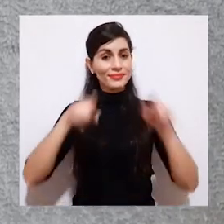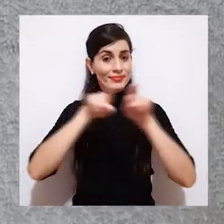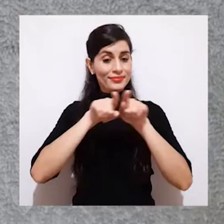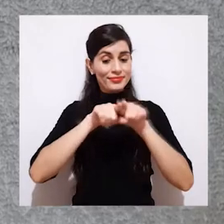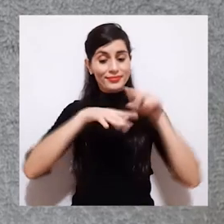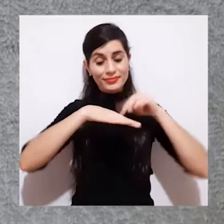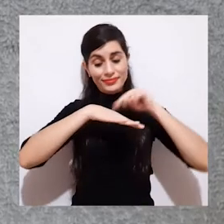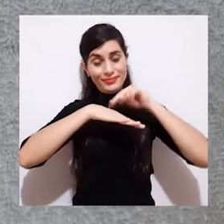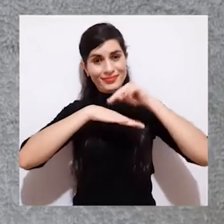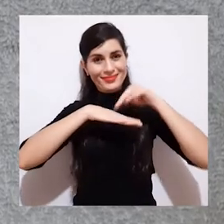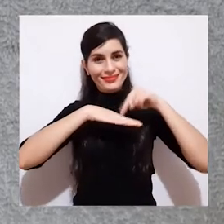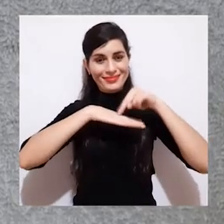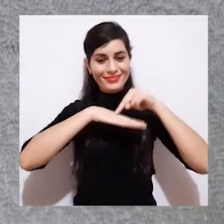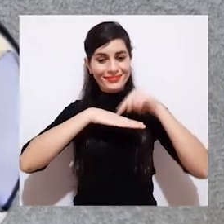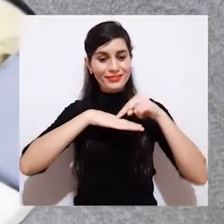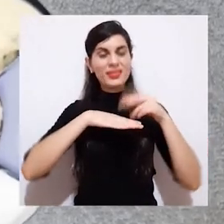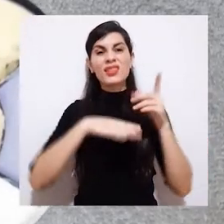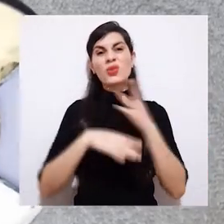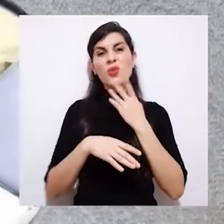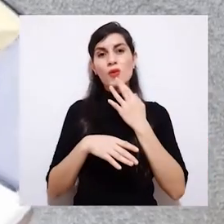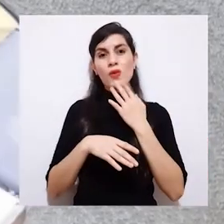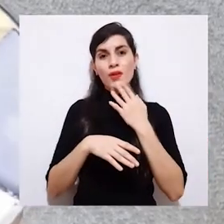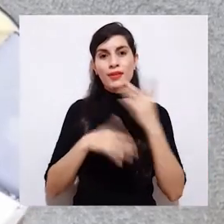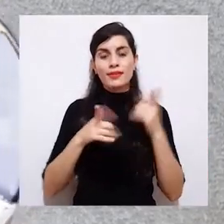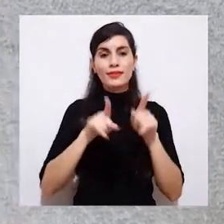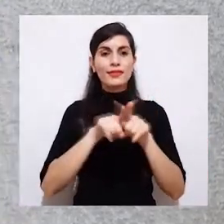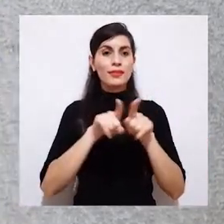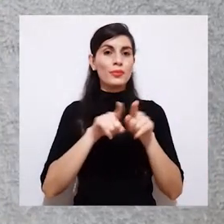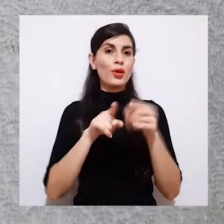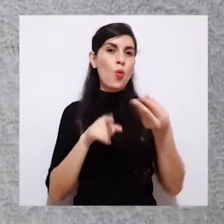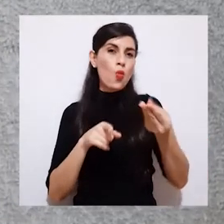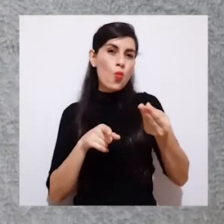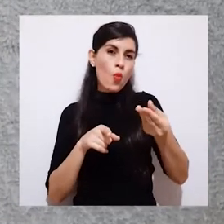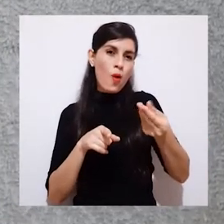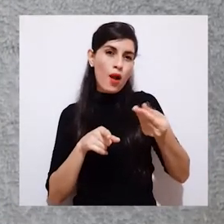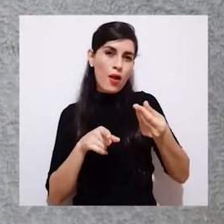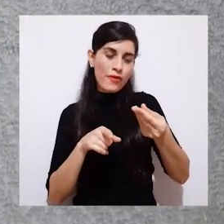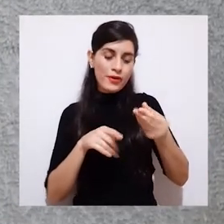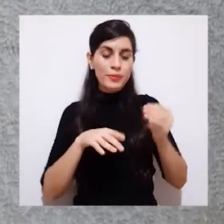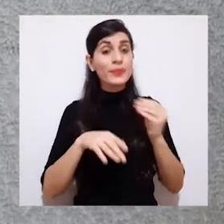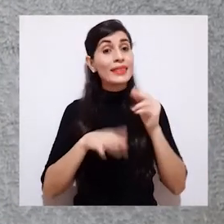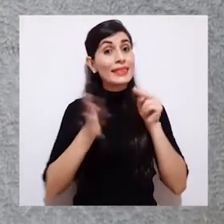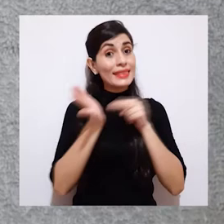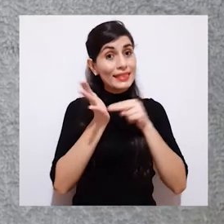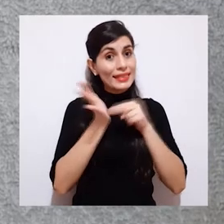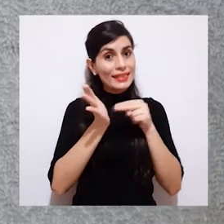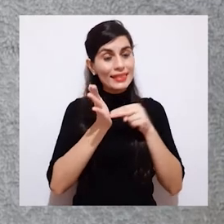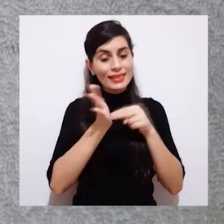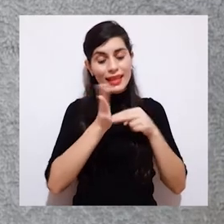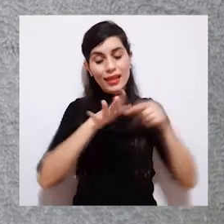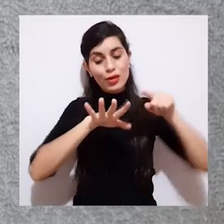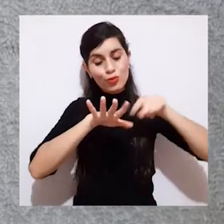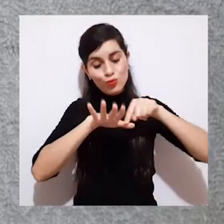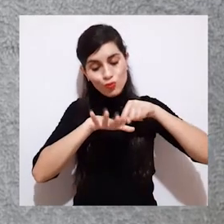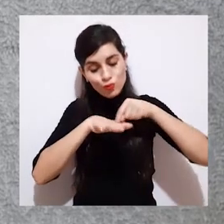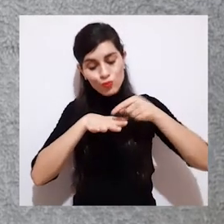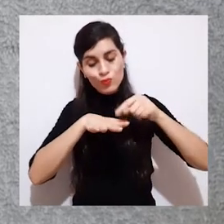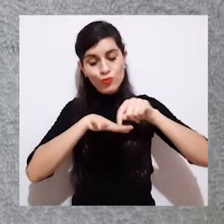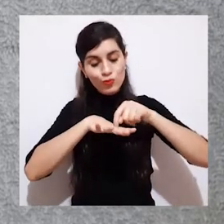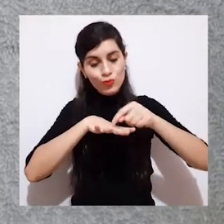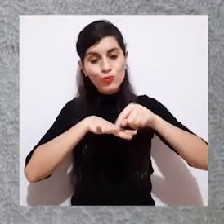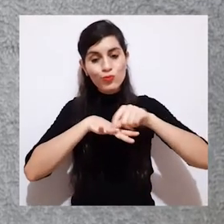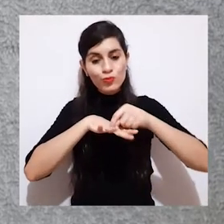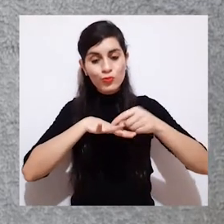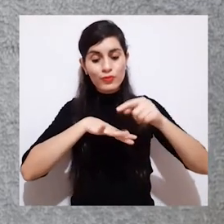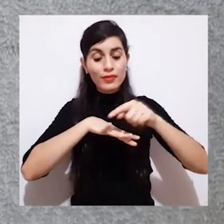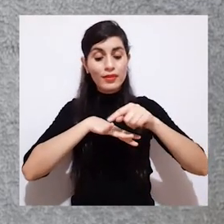Con la misma brocha de pelo sintético voy a ir aplicando pintura oleosa en color negro para ir dando profundidad entre los dedos y las uñas